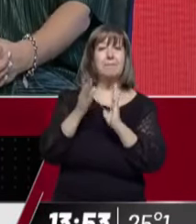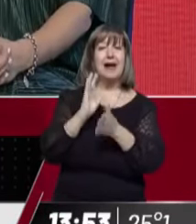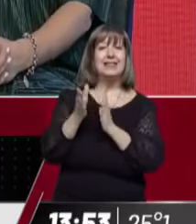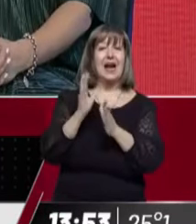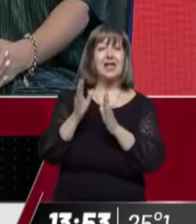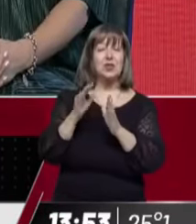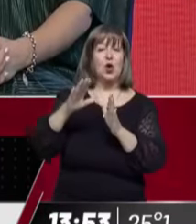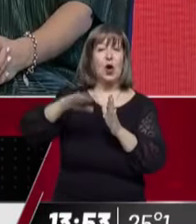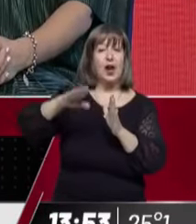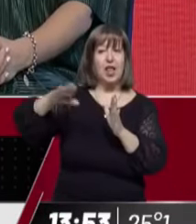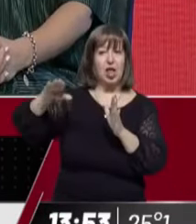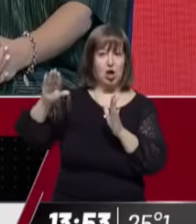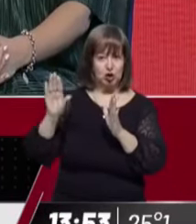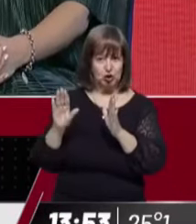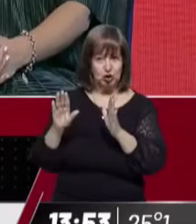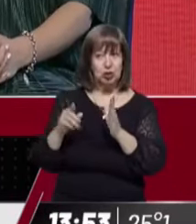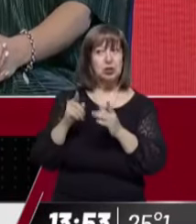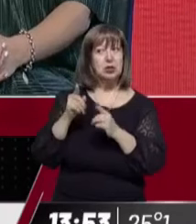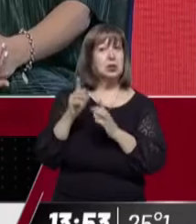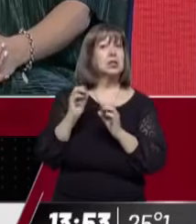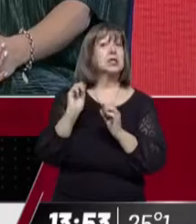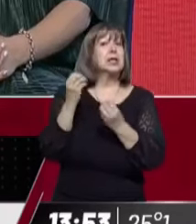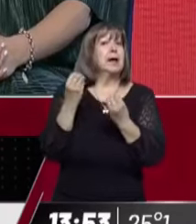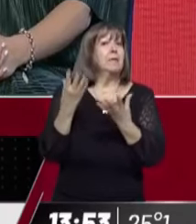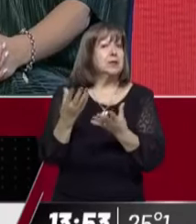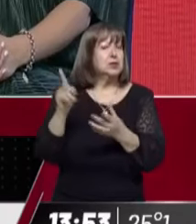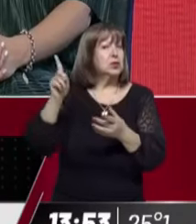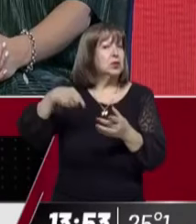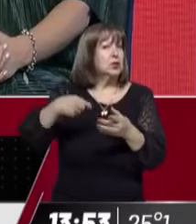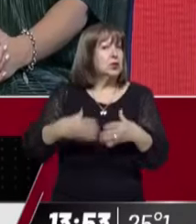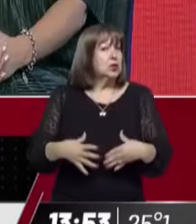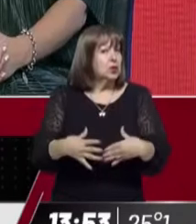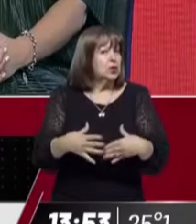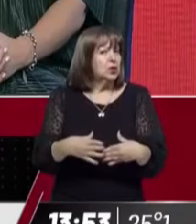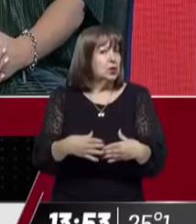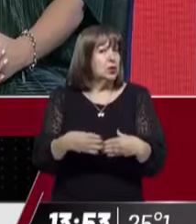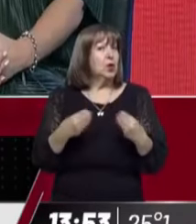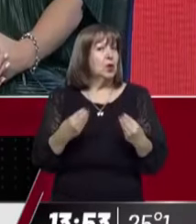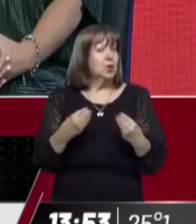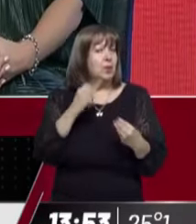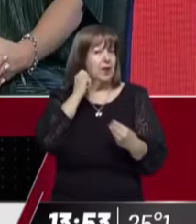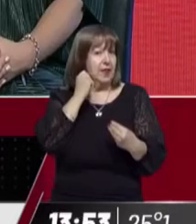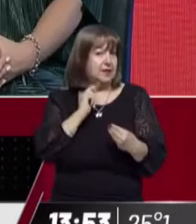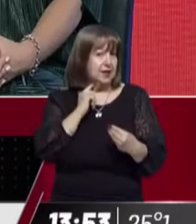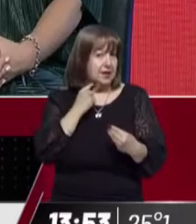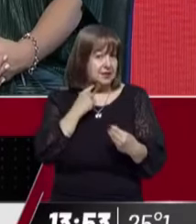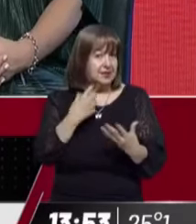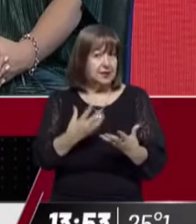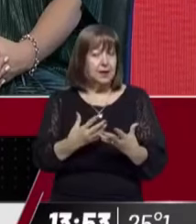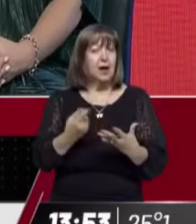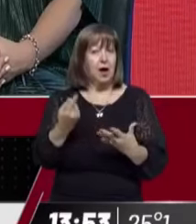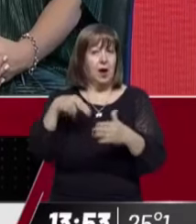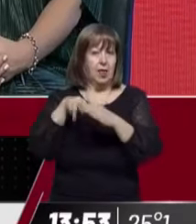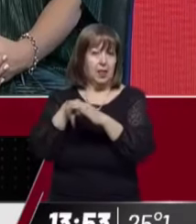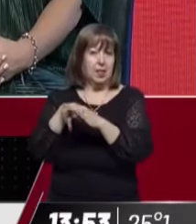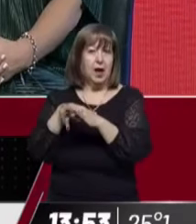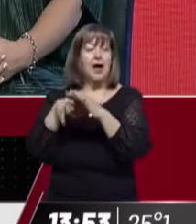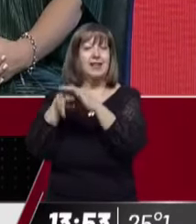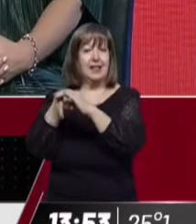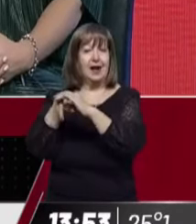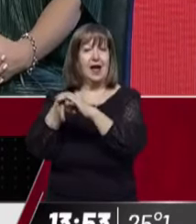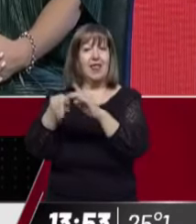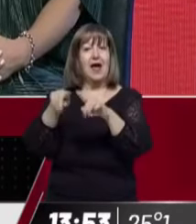que están detrás de saber qué es lo que ha sucedido con esta menor de tan solo 13 años que se encuentra internada en el